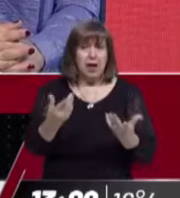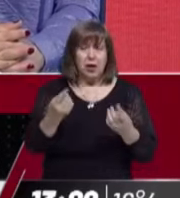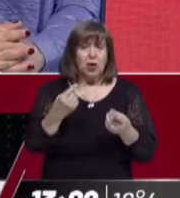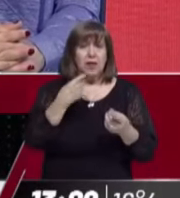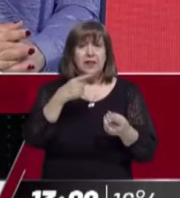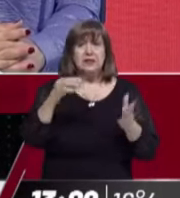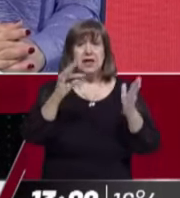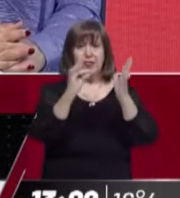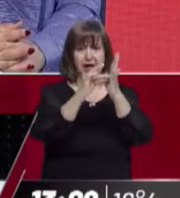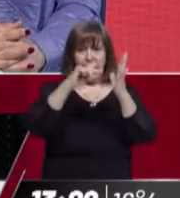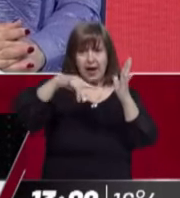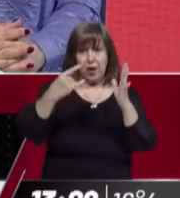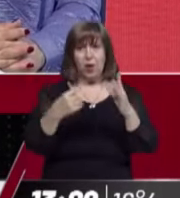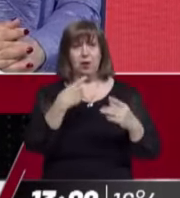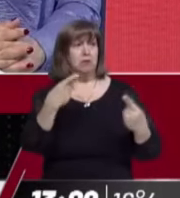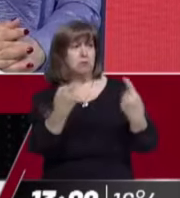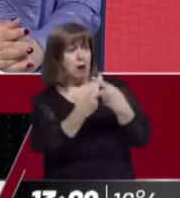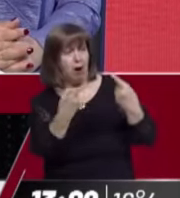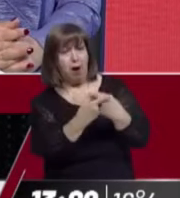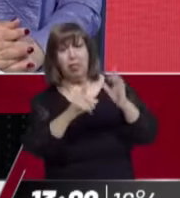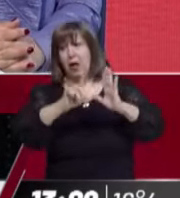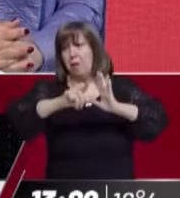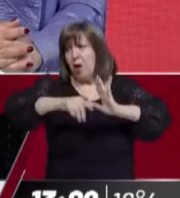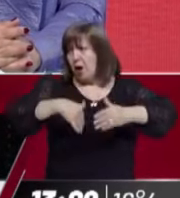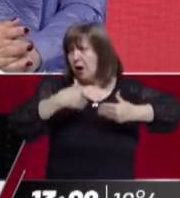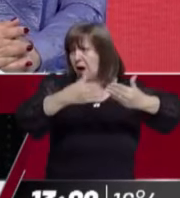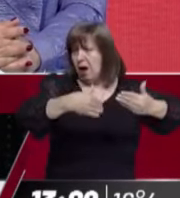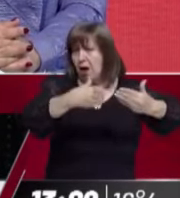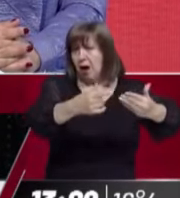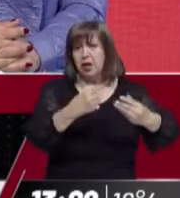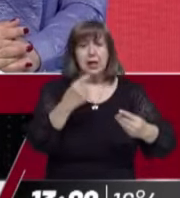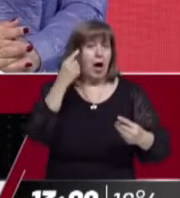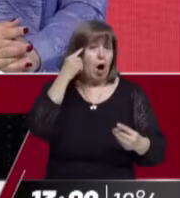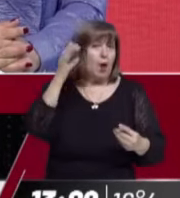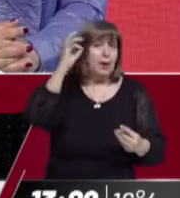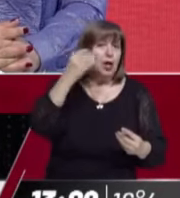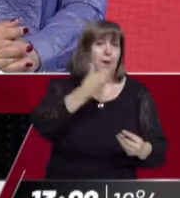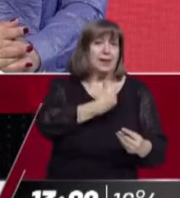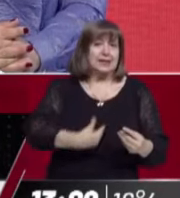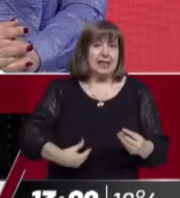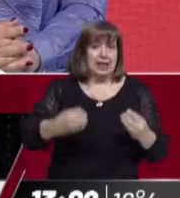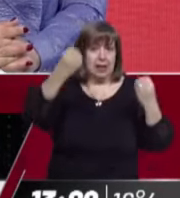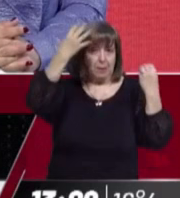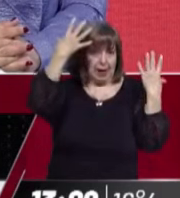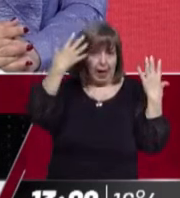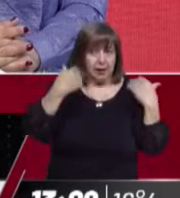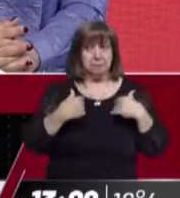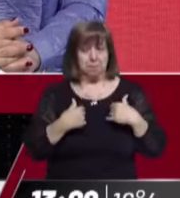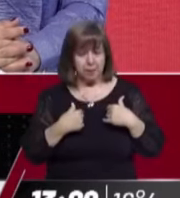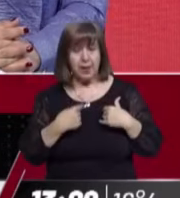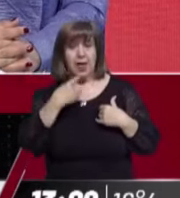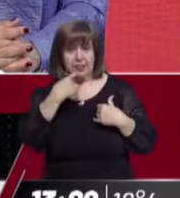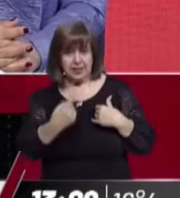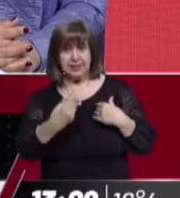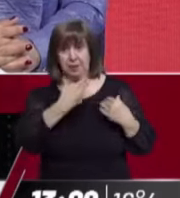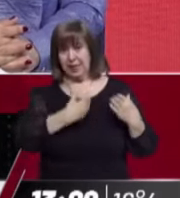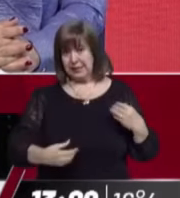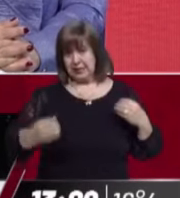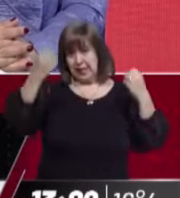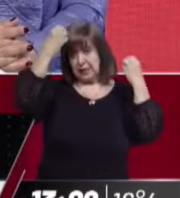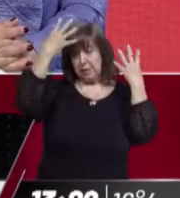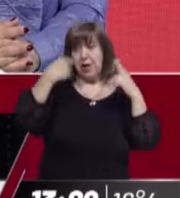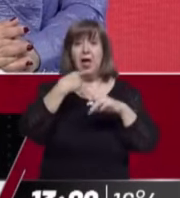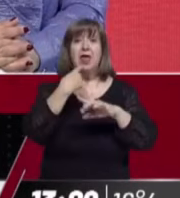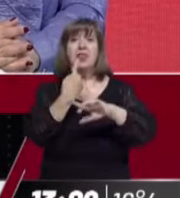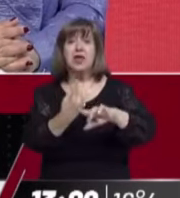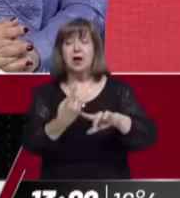diputados y muy posiblemente la tenga hoy en comisión, uh-huh, y muy posible la semana que viene la tenga, pero también en el recinto, y logre la media sanción. Pero